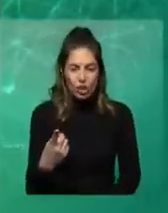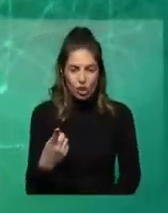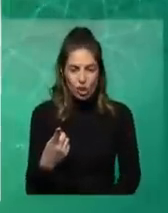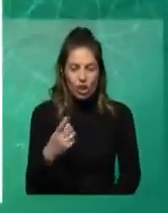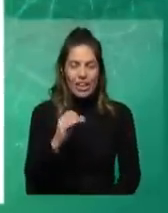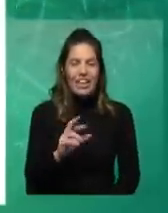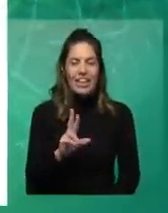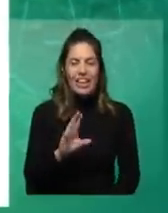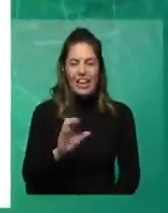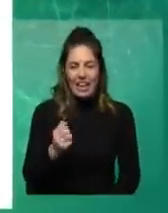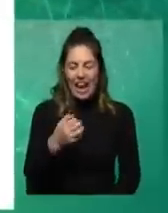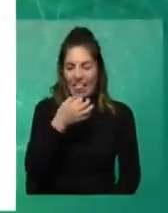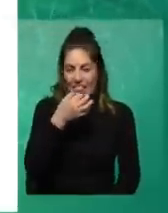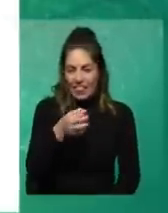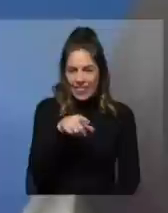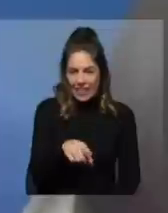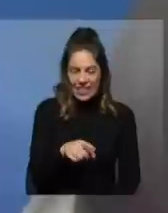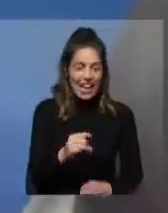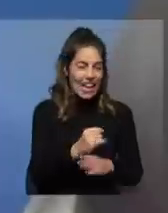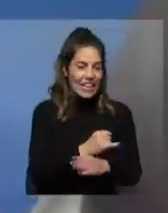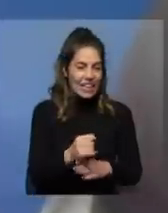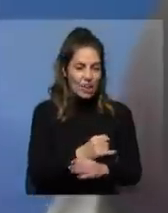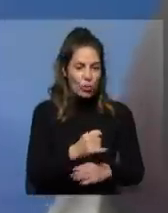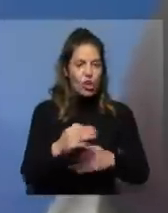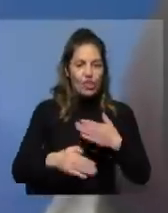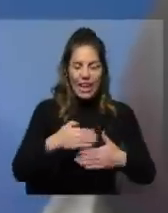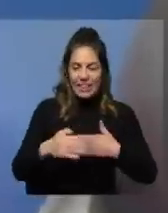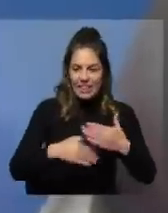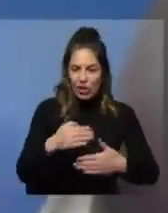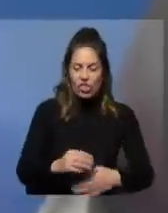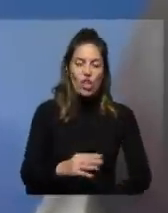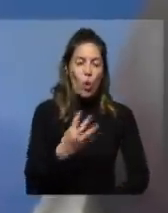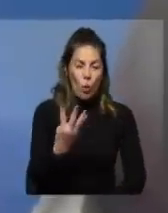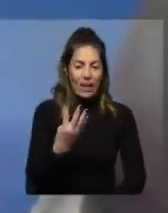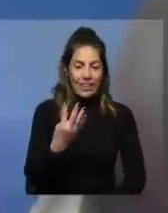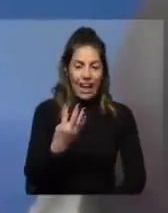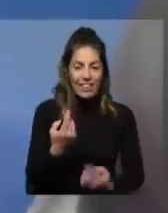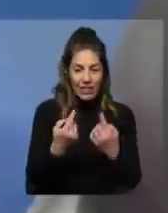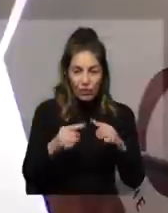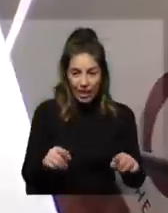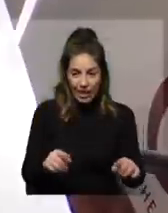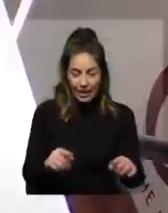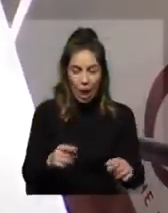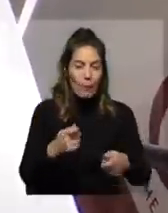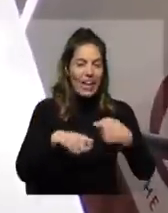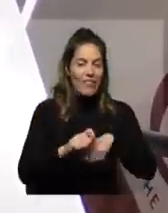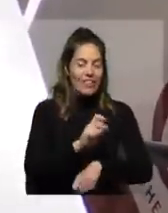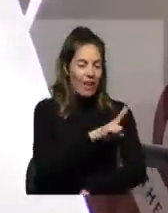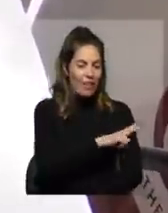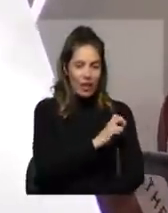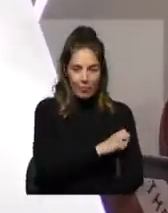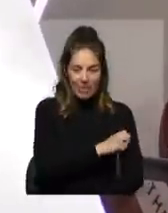del irca dijo Ese medio que dicho instituto está desarrollando una cuarta variedad de marihuana para la venta en Farmacias que